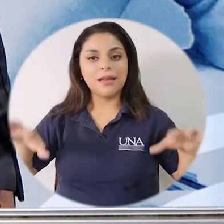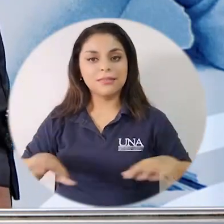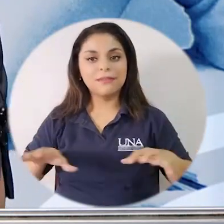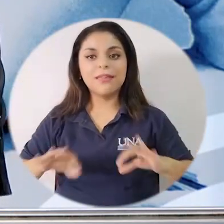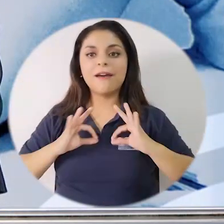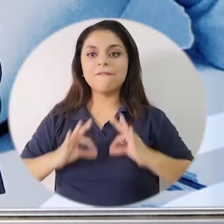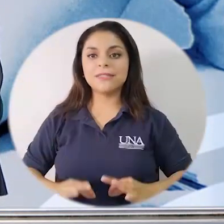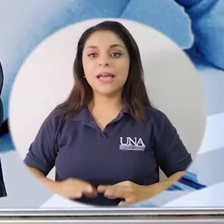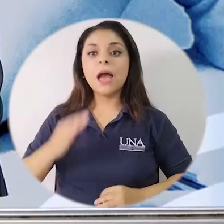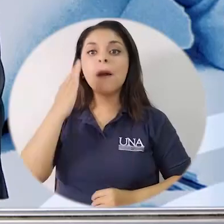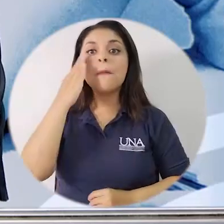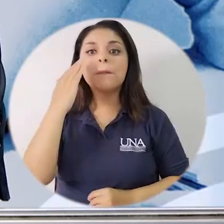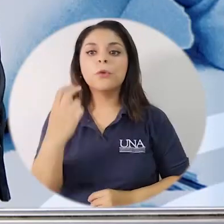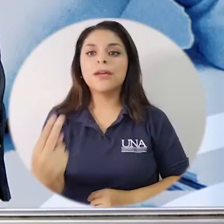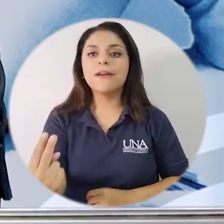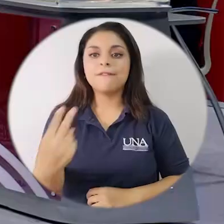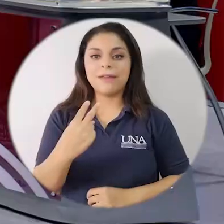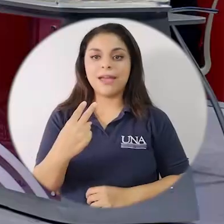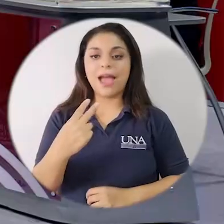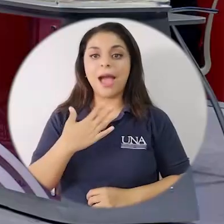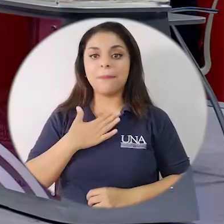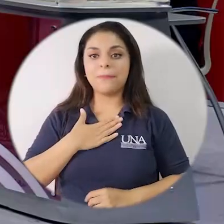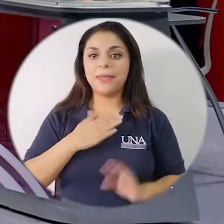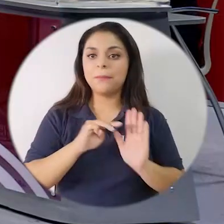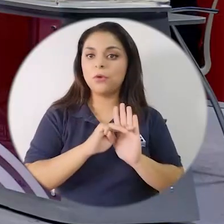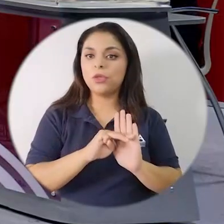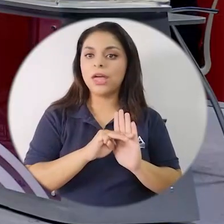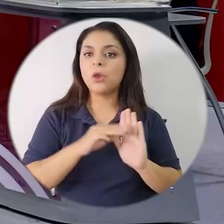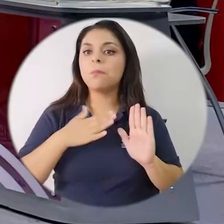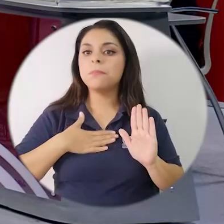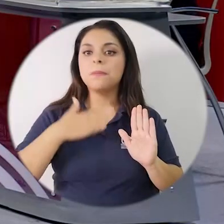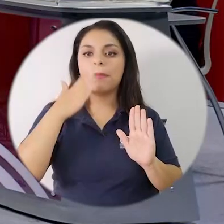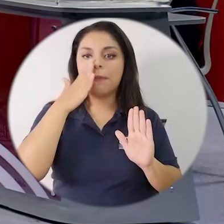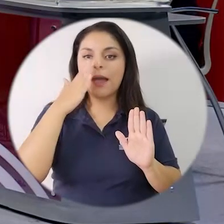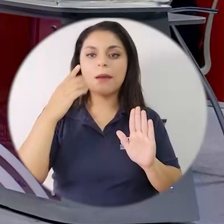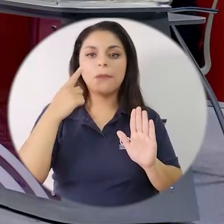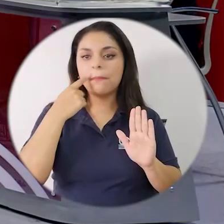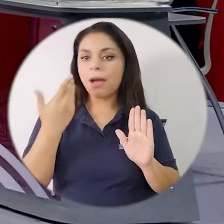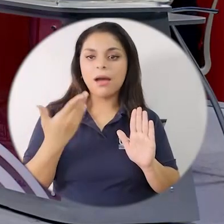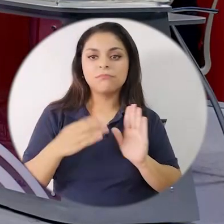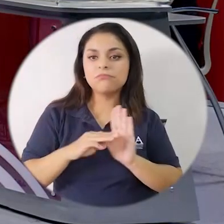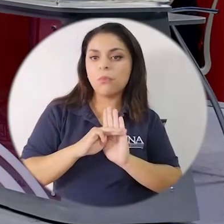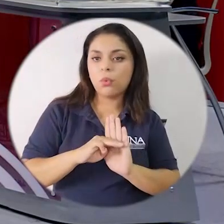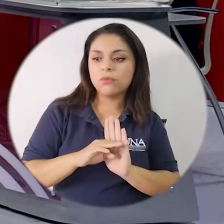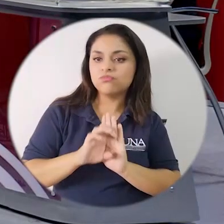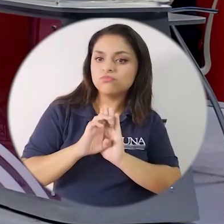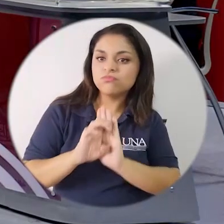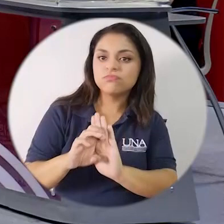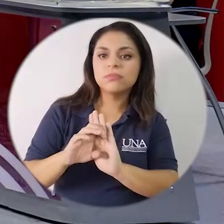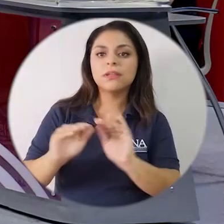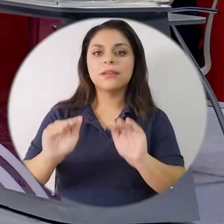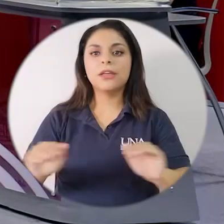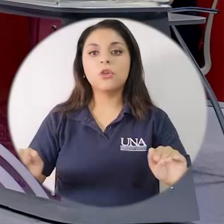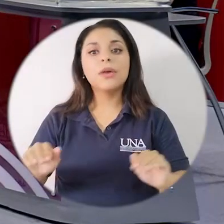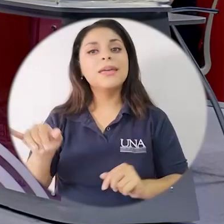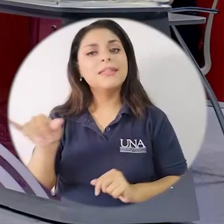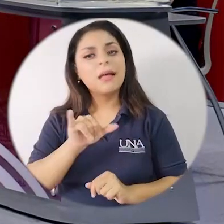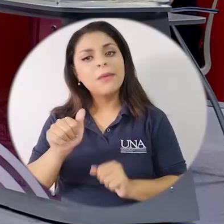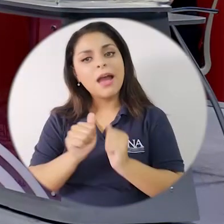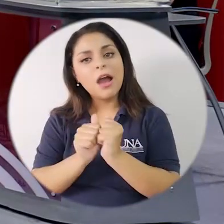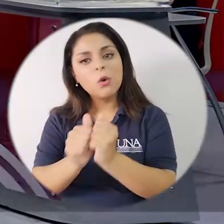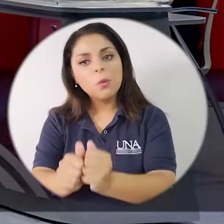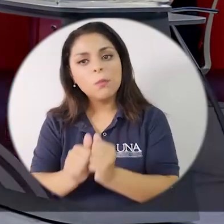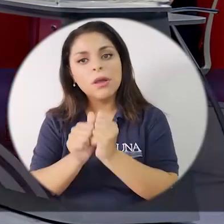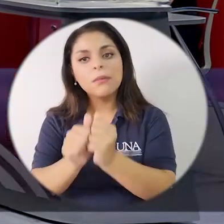actividad física, porque estoy viendo mi modelo, que es mi padre, mi madre. Y el apoyo del acompañamiento y el